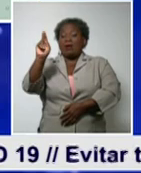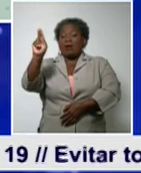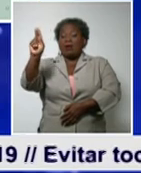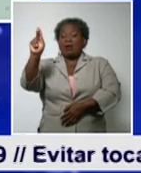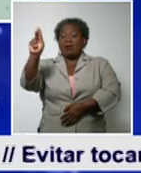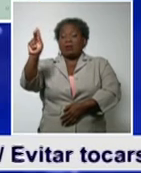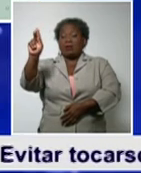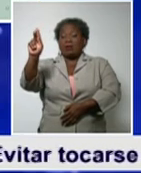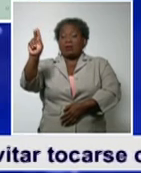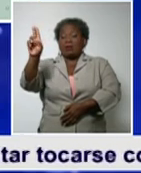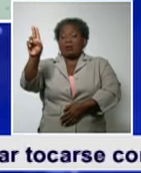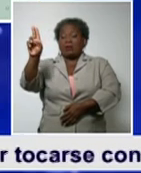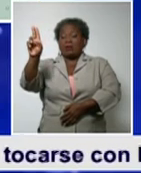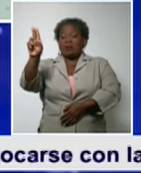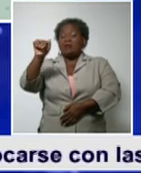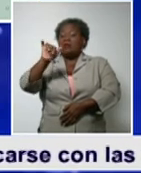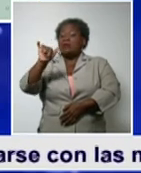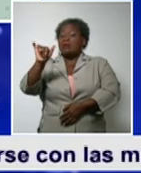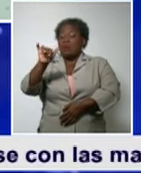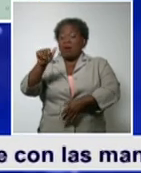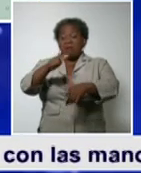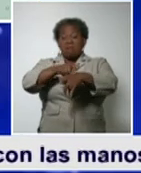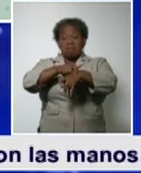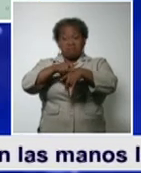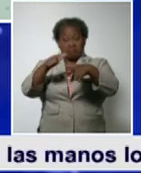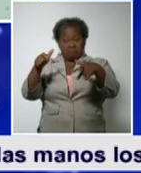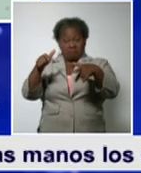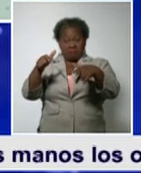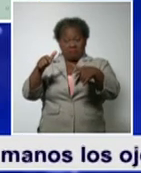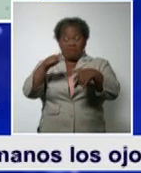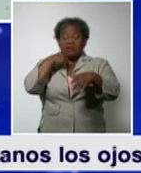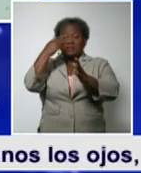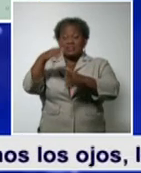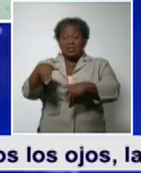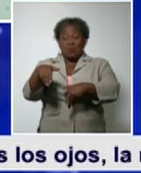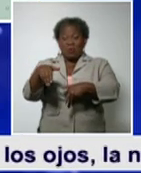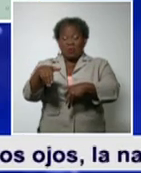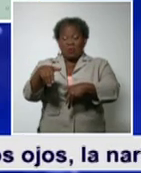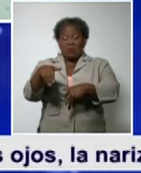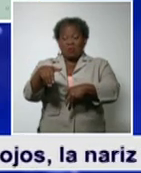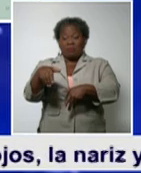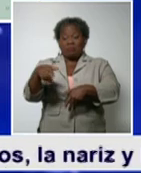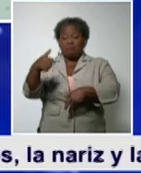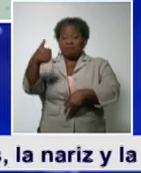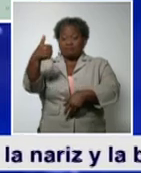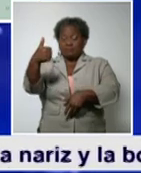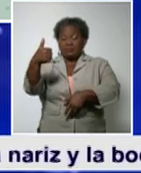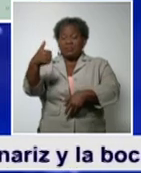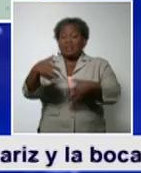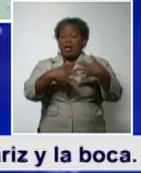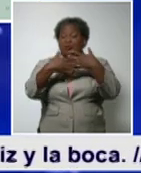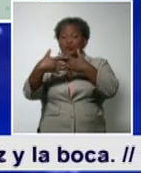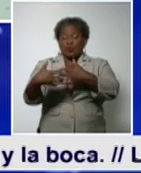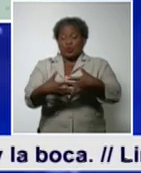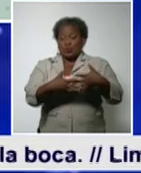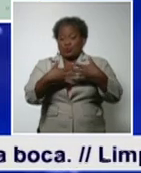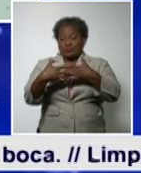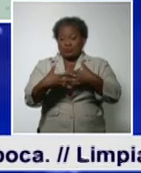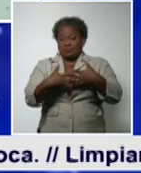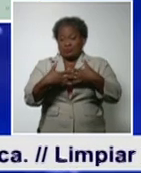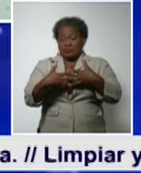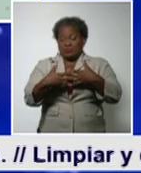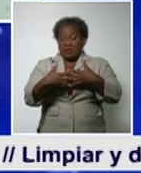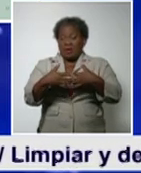los de mayor número de fallecimientos, en primer lugar, Estados Unidos, como ya había dicho, con más de